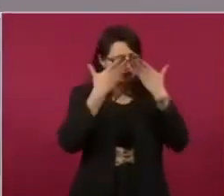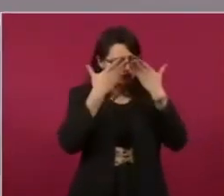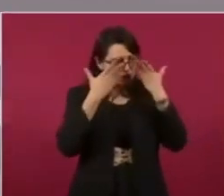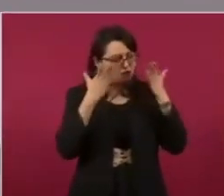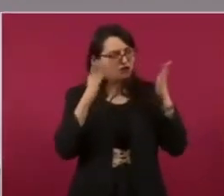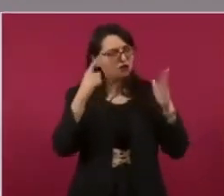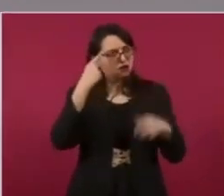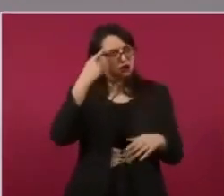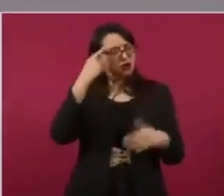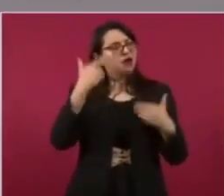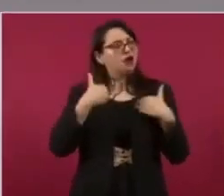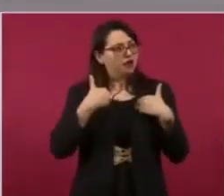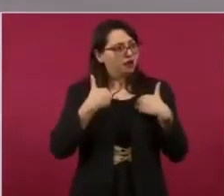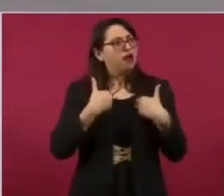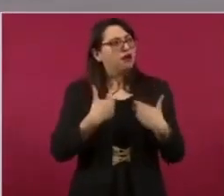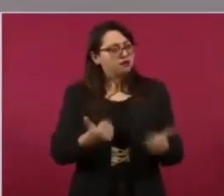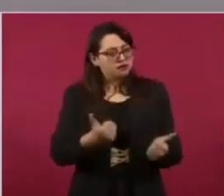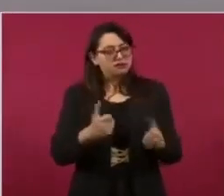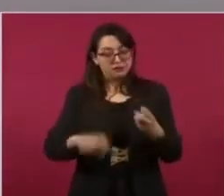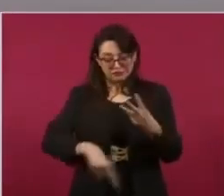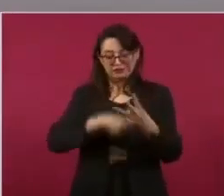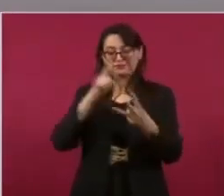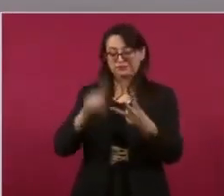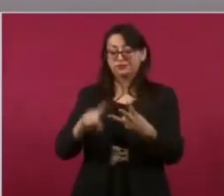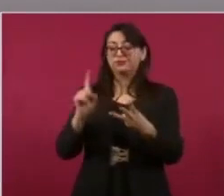pudo llevar a cabo